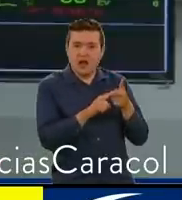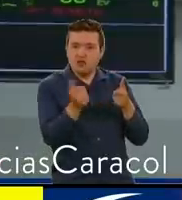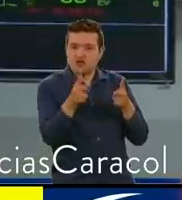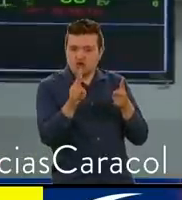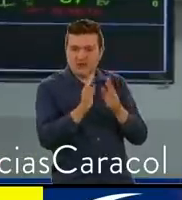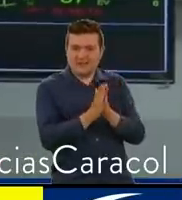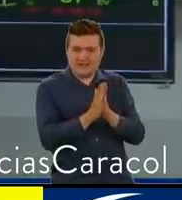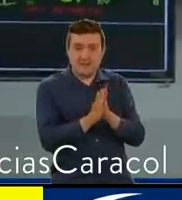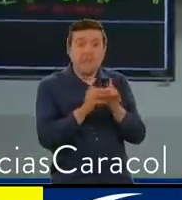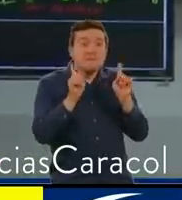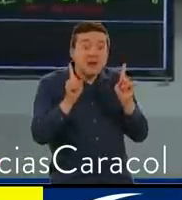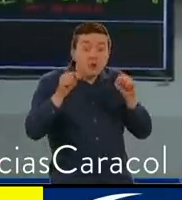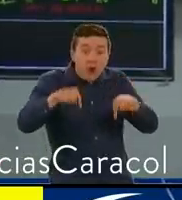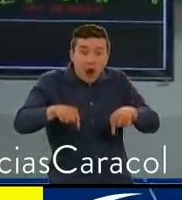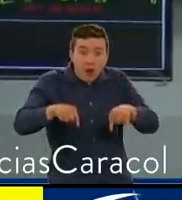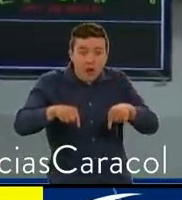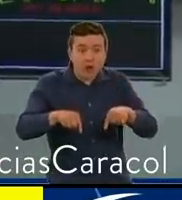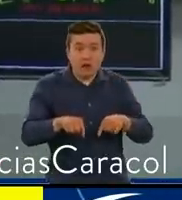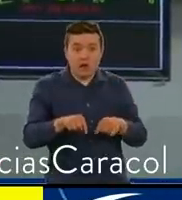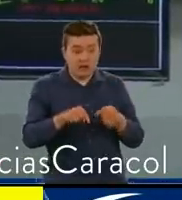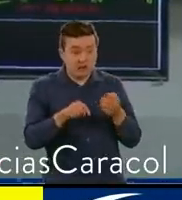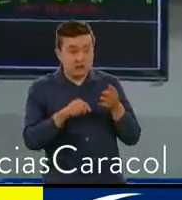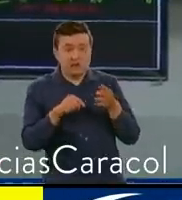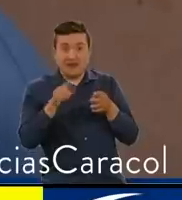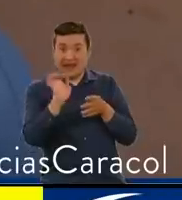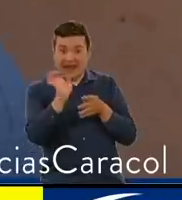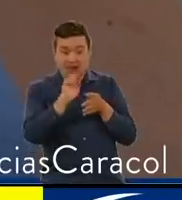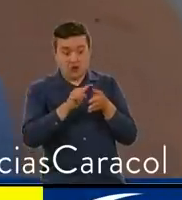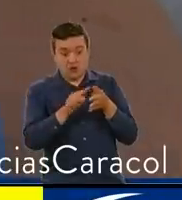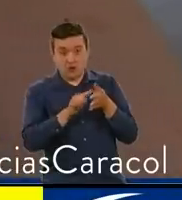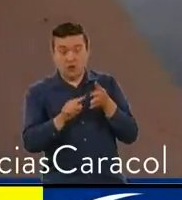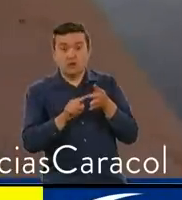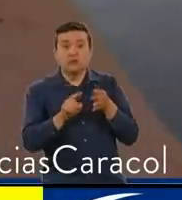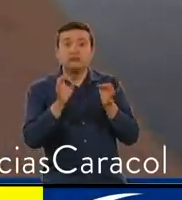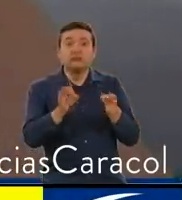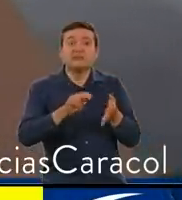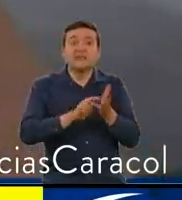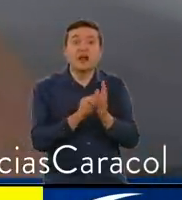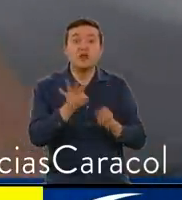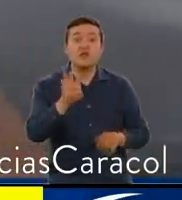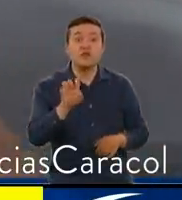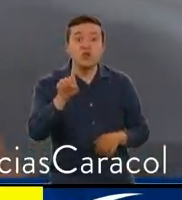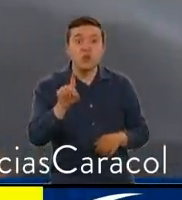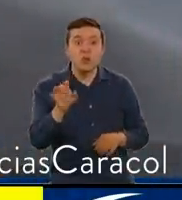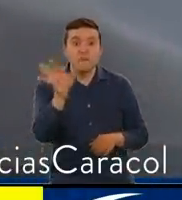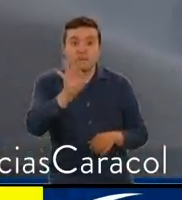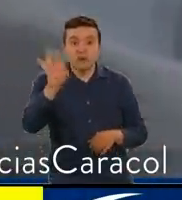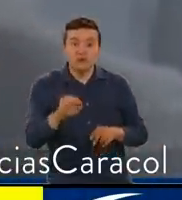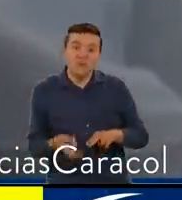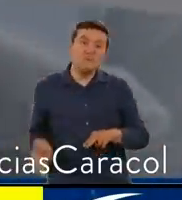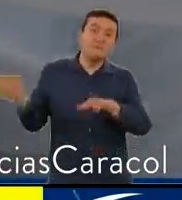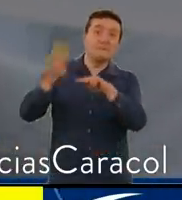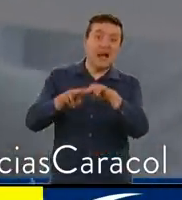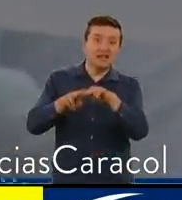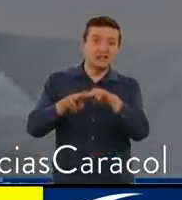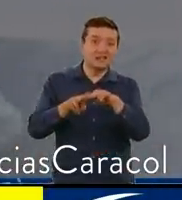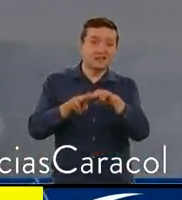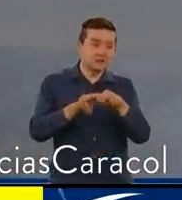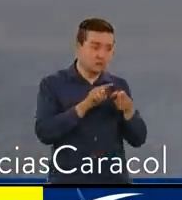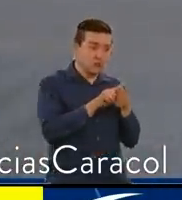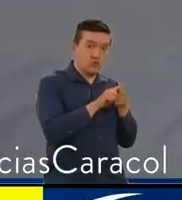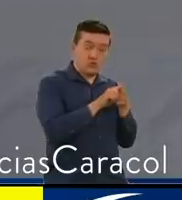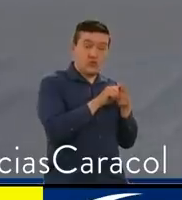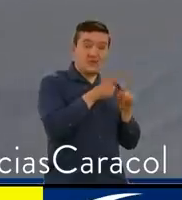fue 91% superior al número de casos nuevos de la semana del 6 al 12 de diciembre, casi el